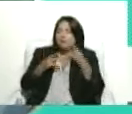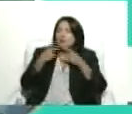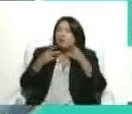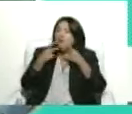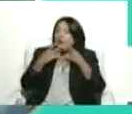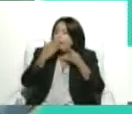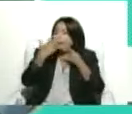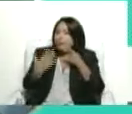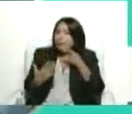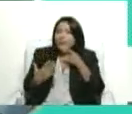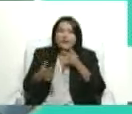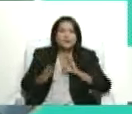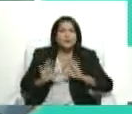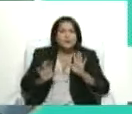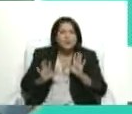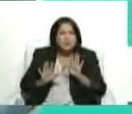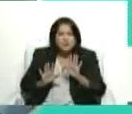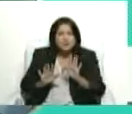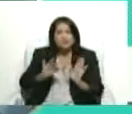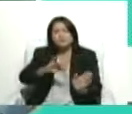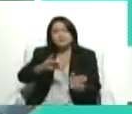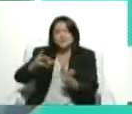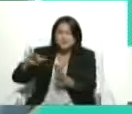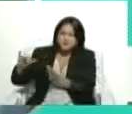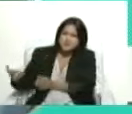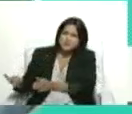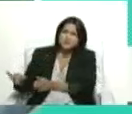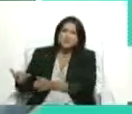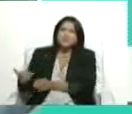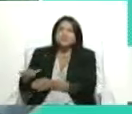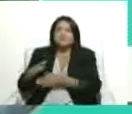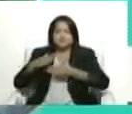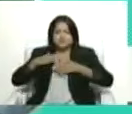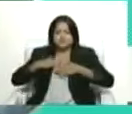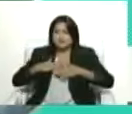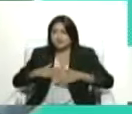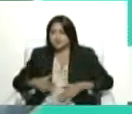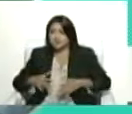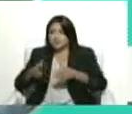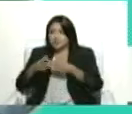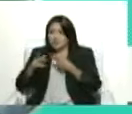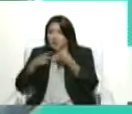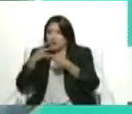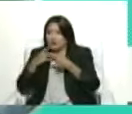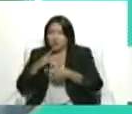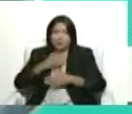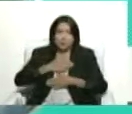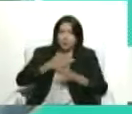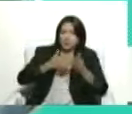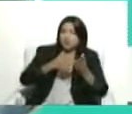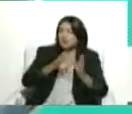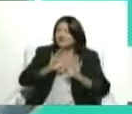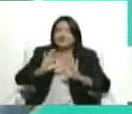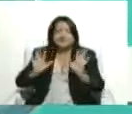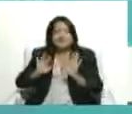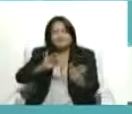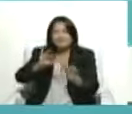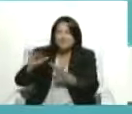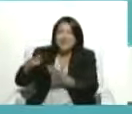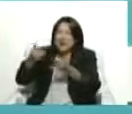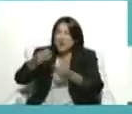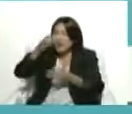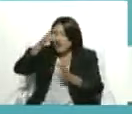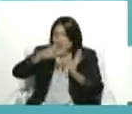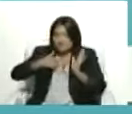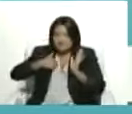no es momento de estar con la gorra, con la franela de uno u otro partido, sino de estar con la gorra y la franela de Venezuela.